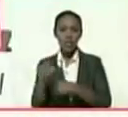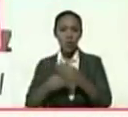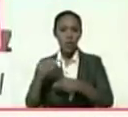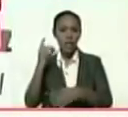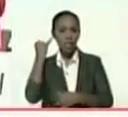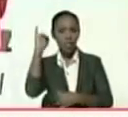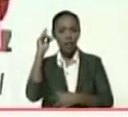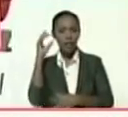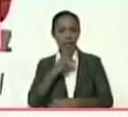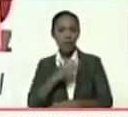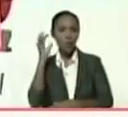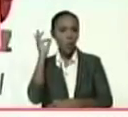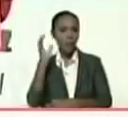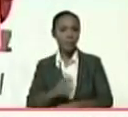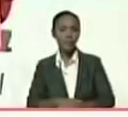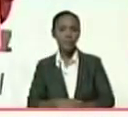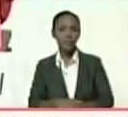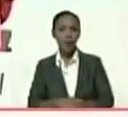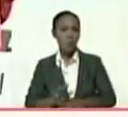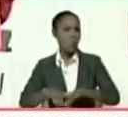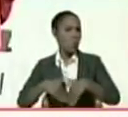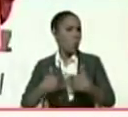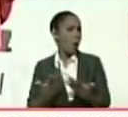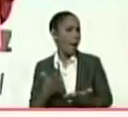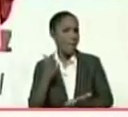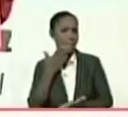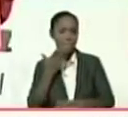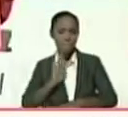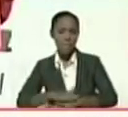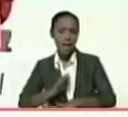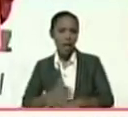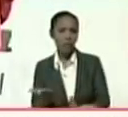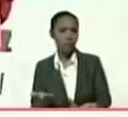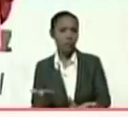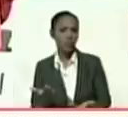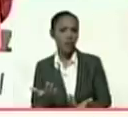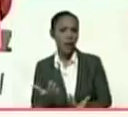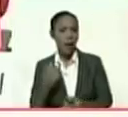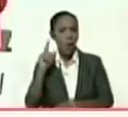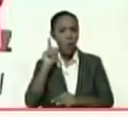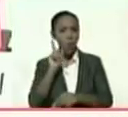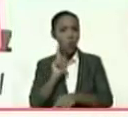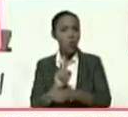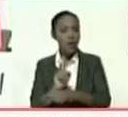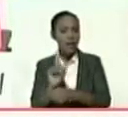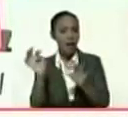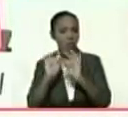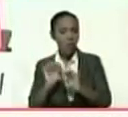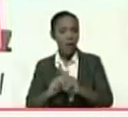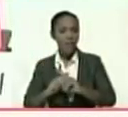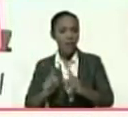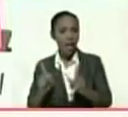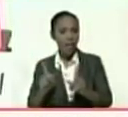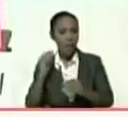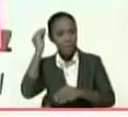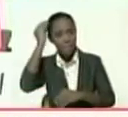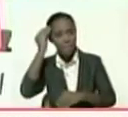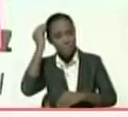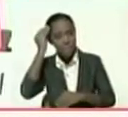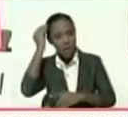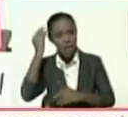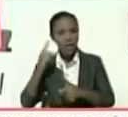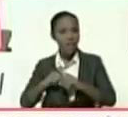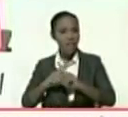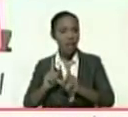¿Cuál es el delito? El único delito es pensar distinto. Ese es el único delito. No estar de acuerdo